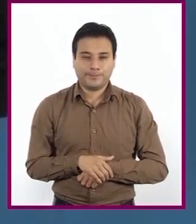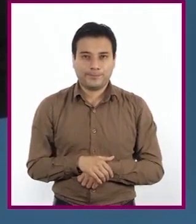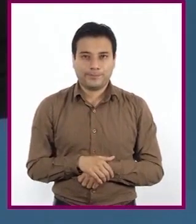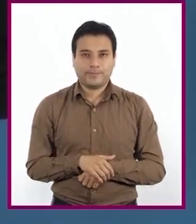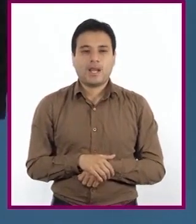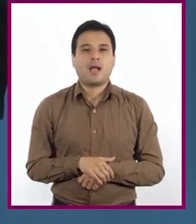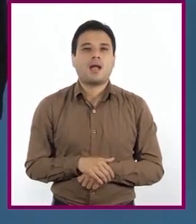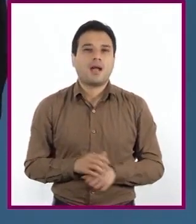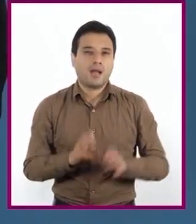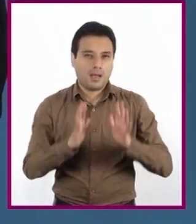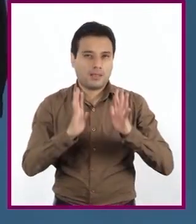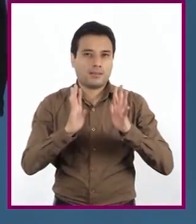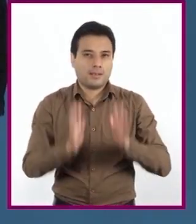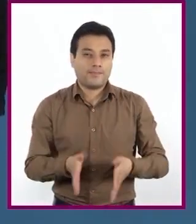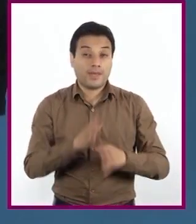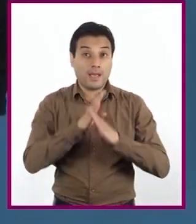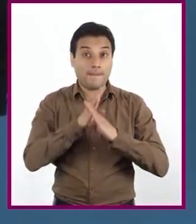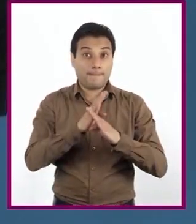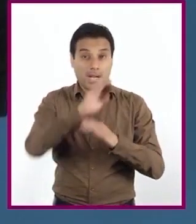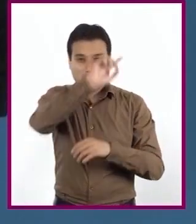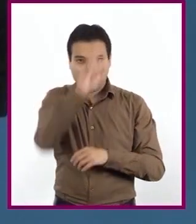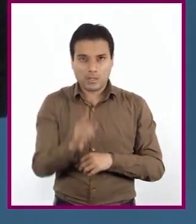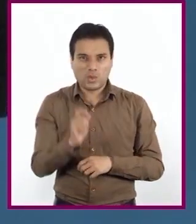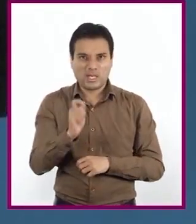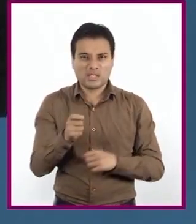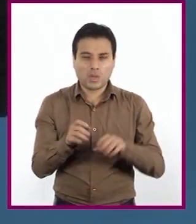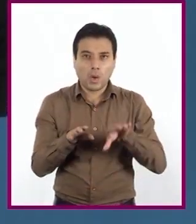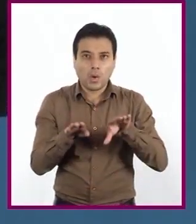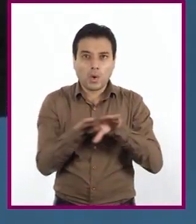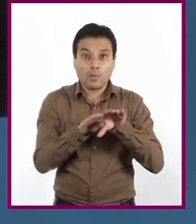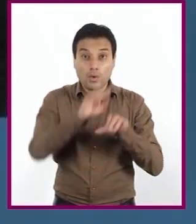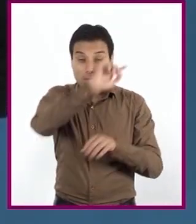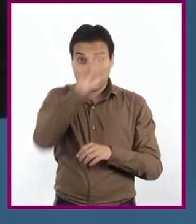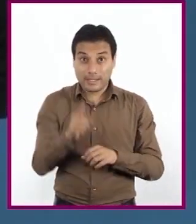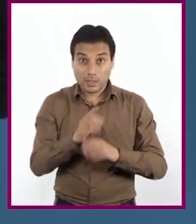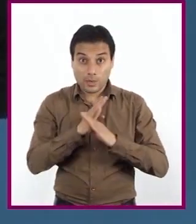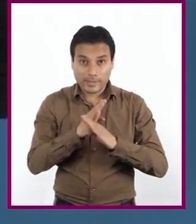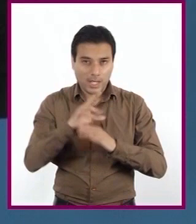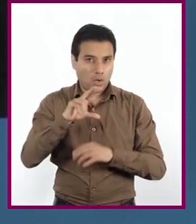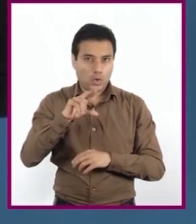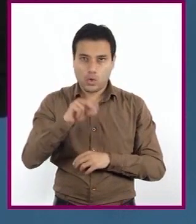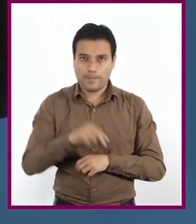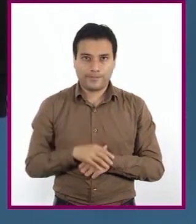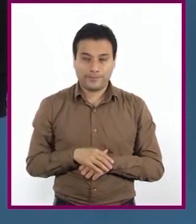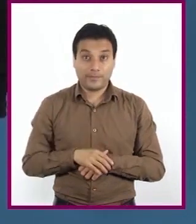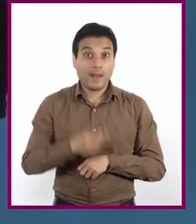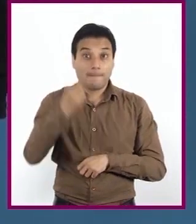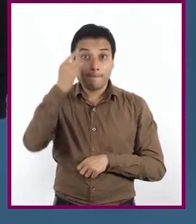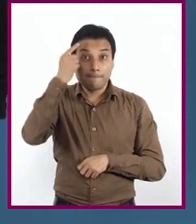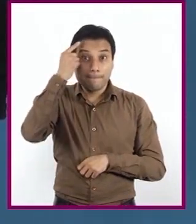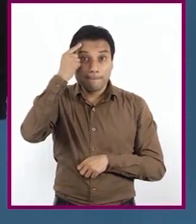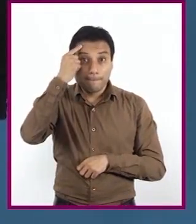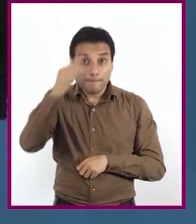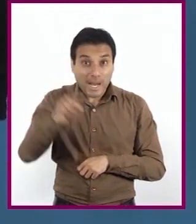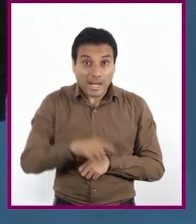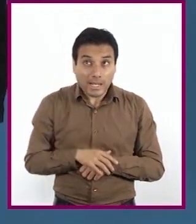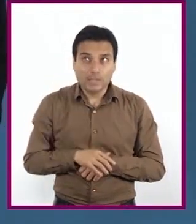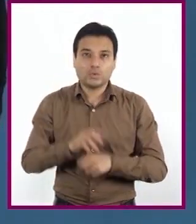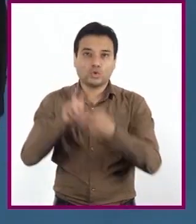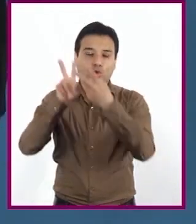Entonces, los pararrayos no se ponen para evitar que te caiga un rayo, sino para inducir dónde van a